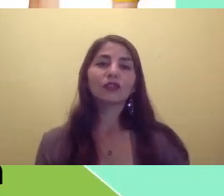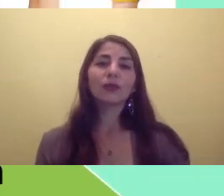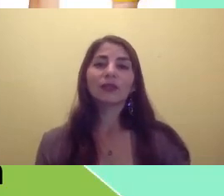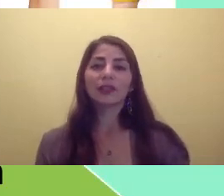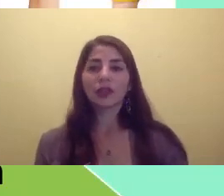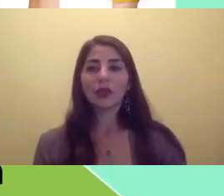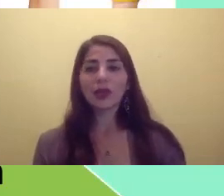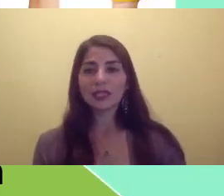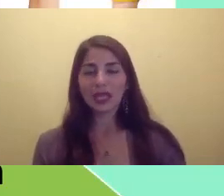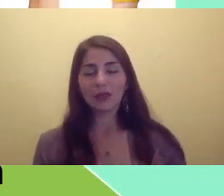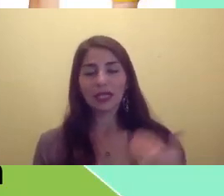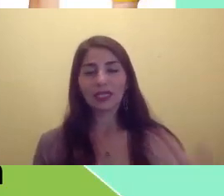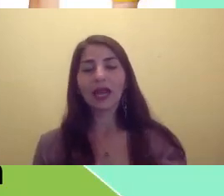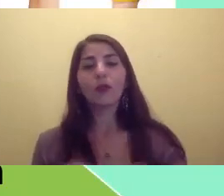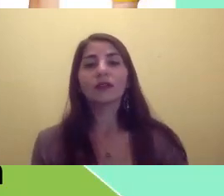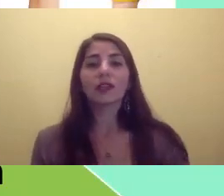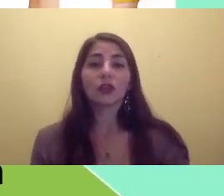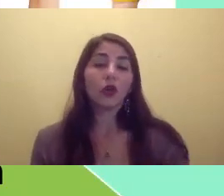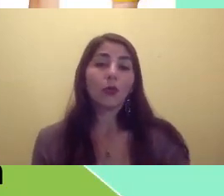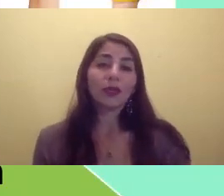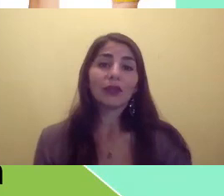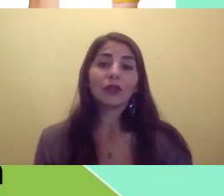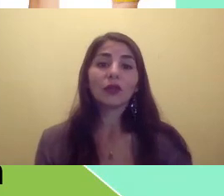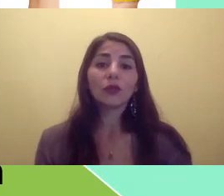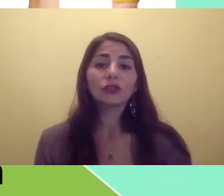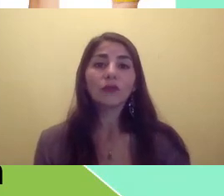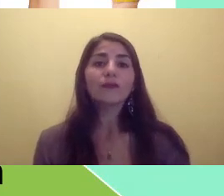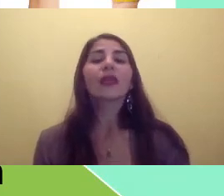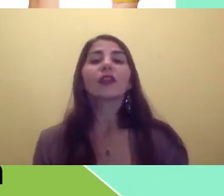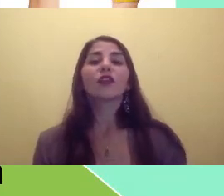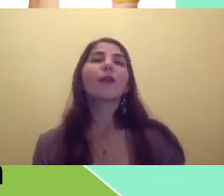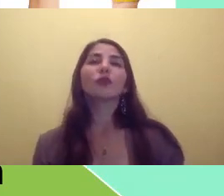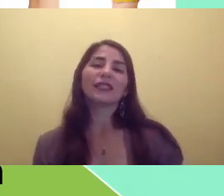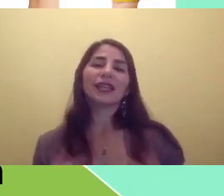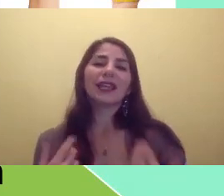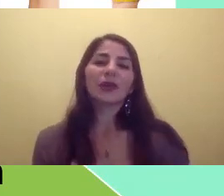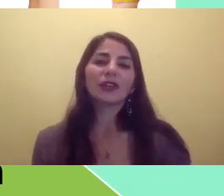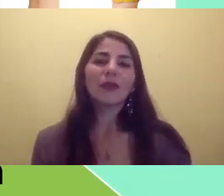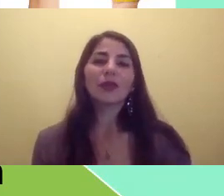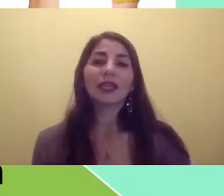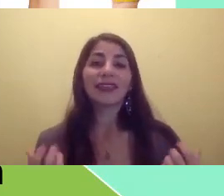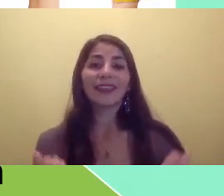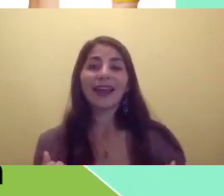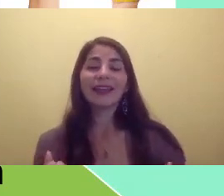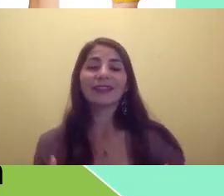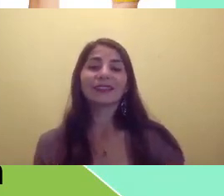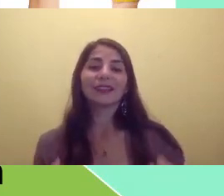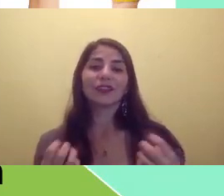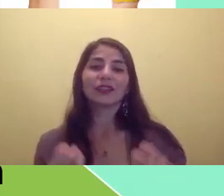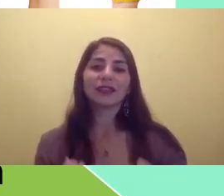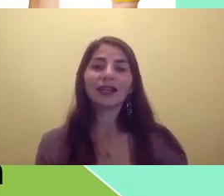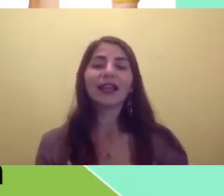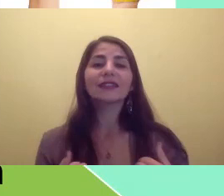Que si estamos aprendiendo lengua de señas y practicamos entre los compañeros del curso, no vamos a utilizar el lenguaje oral porque la idea